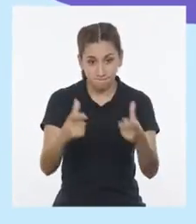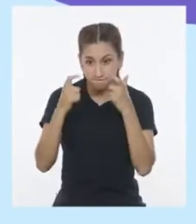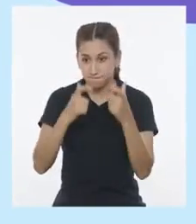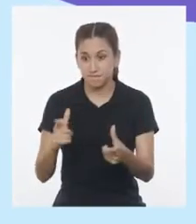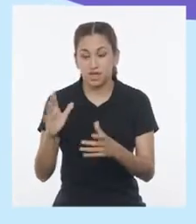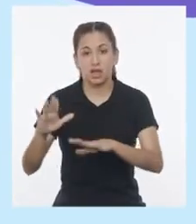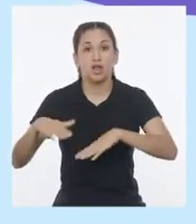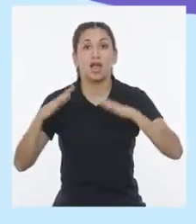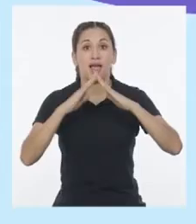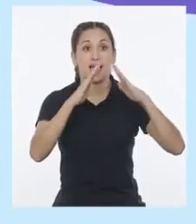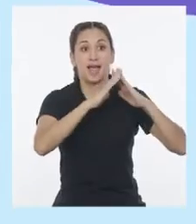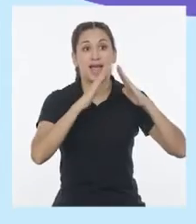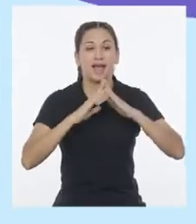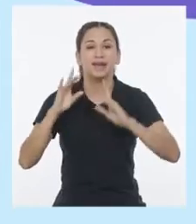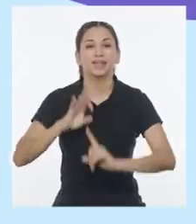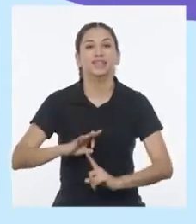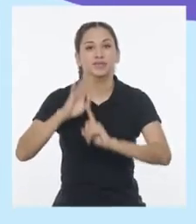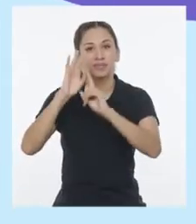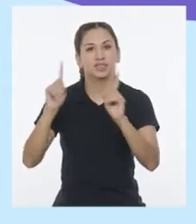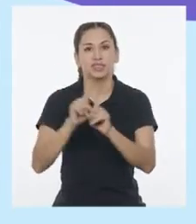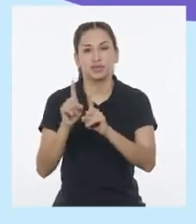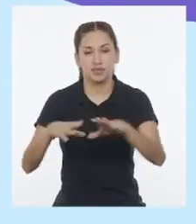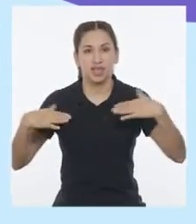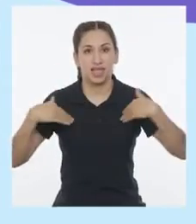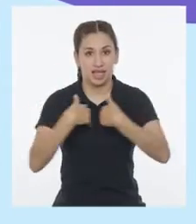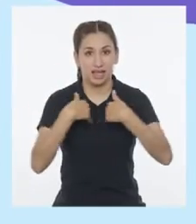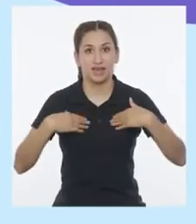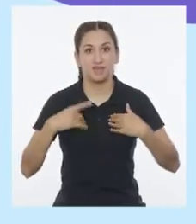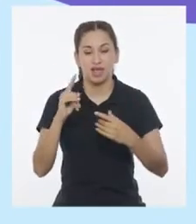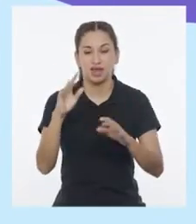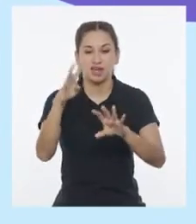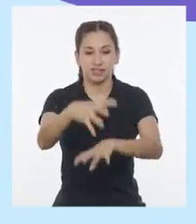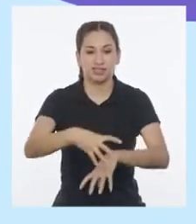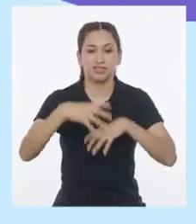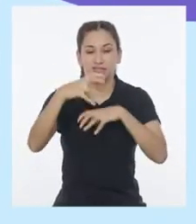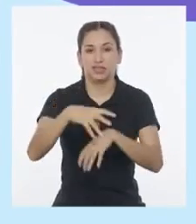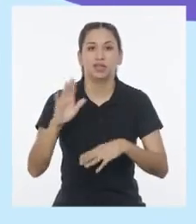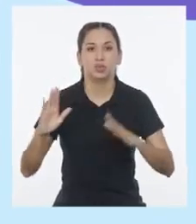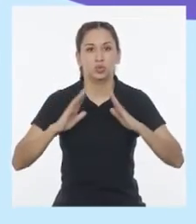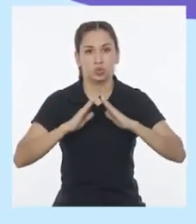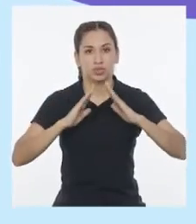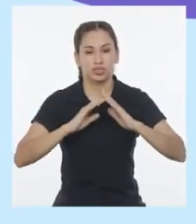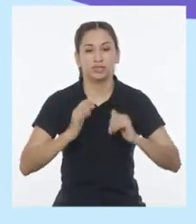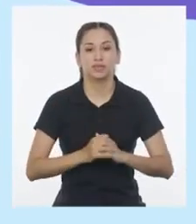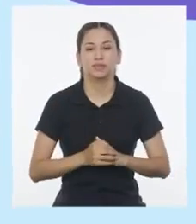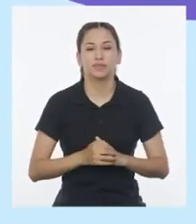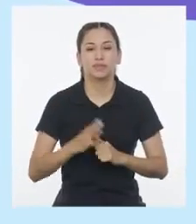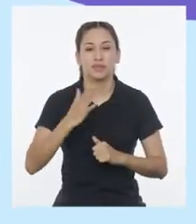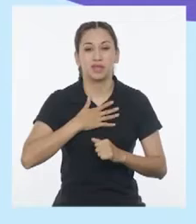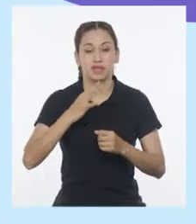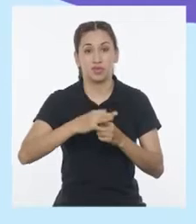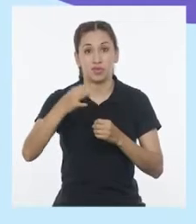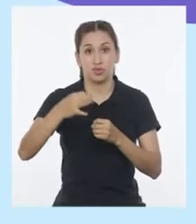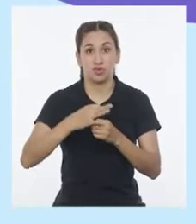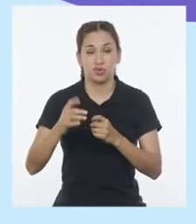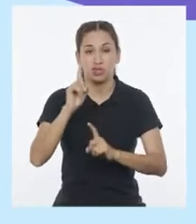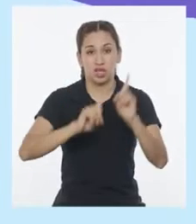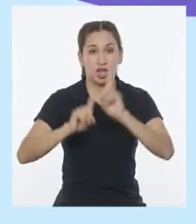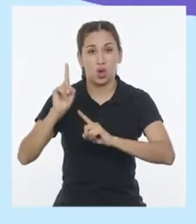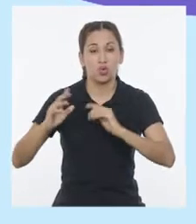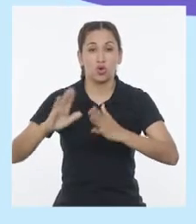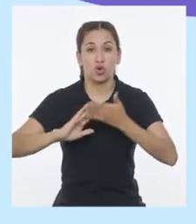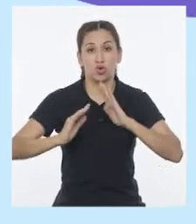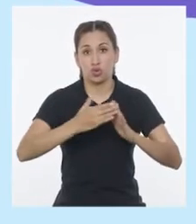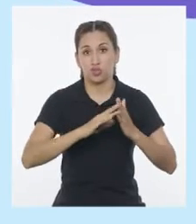las propiedades de los vecinos, especialmente los animales y bienes que poseen en sus viviendas. En mi región, en